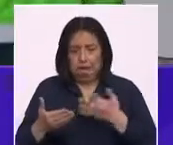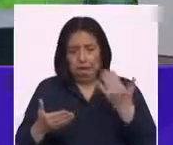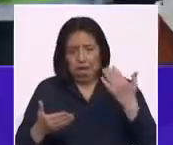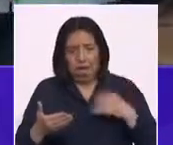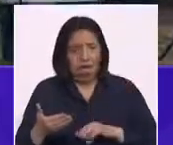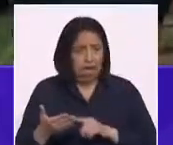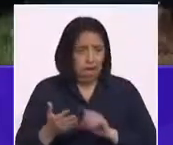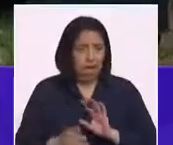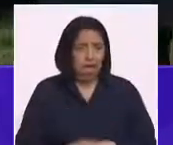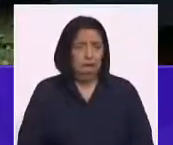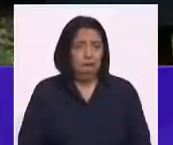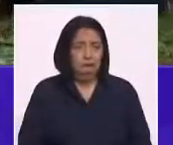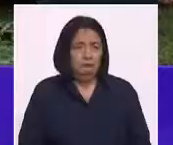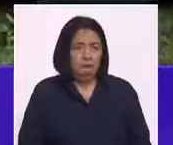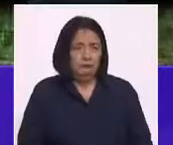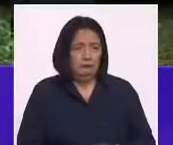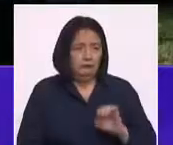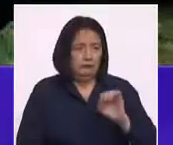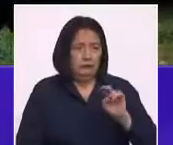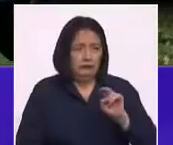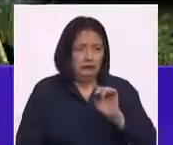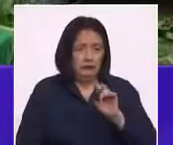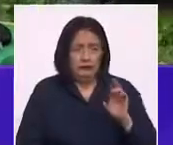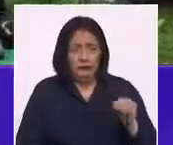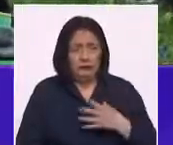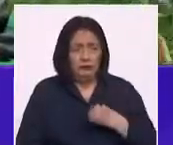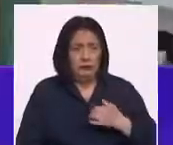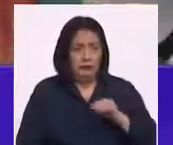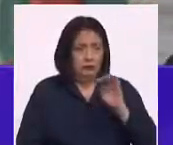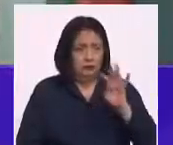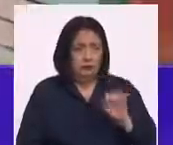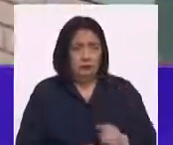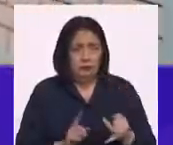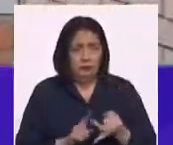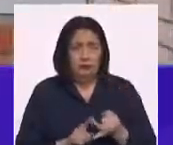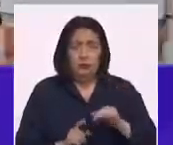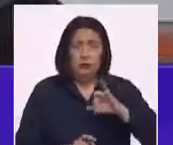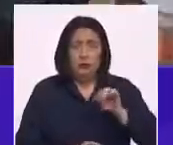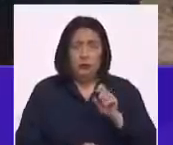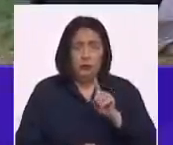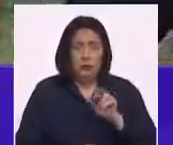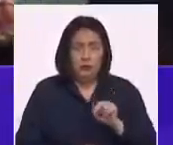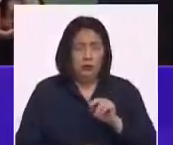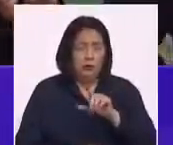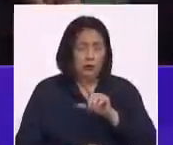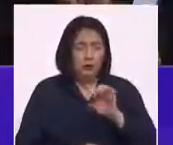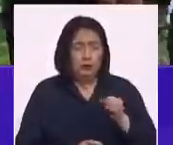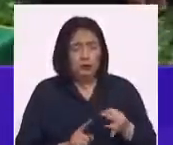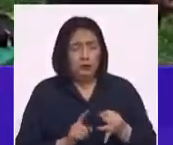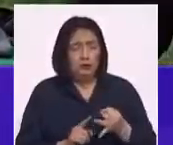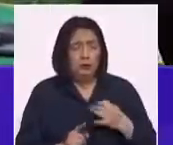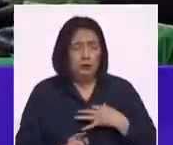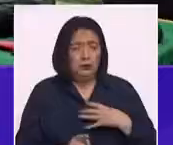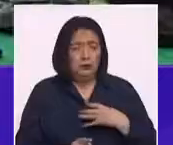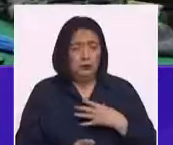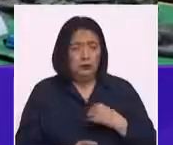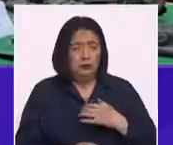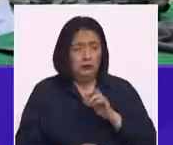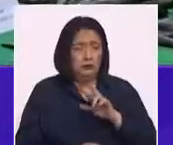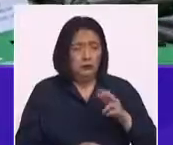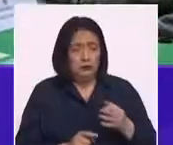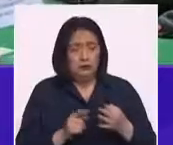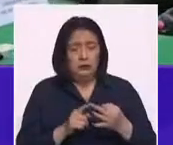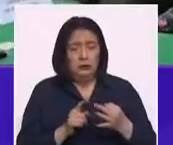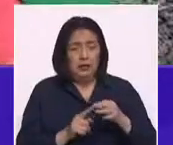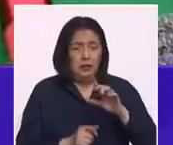policiales. Lisandro Garamendi Nostroza, de 45 años. Juan Eulogio Cadenas Caurino, de 33. Edson Víctor